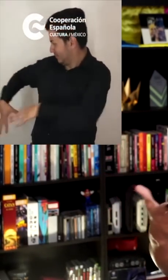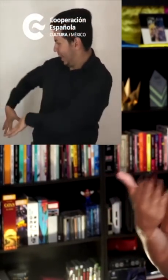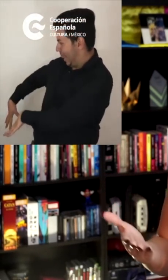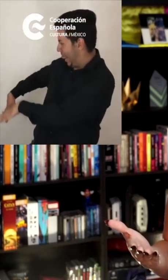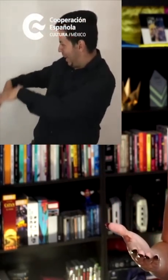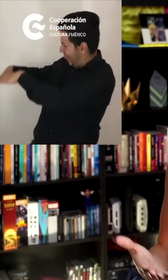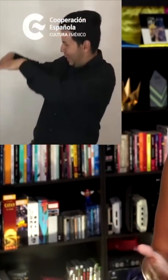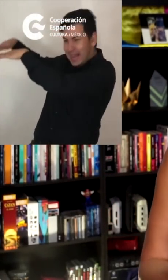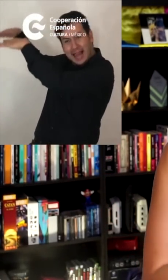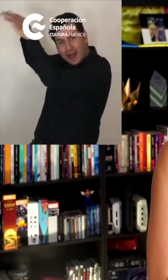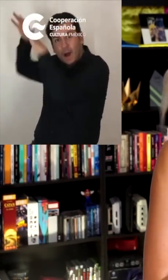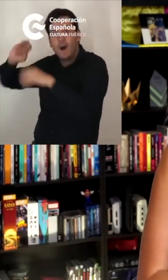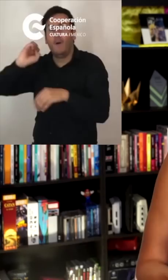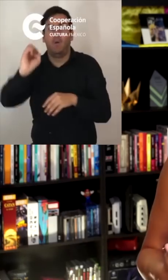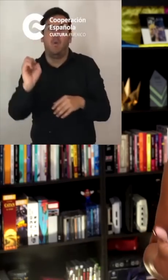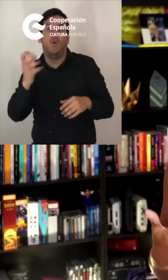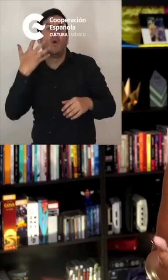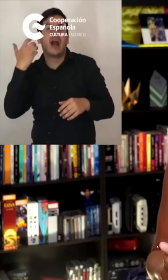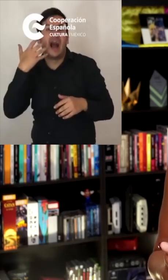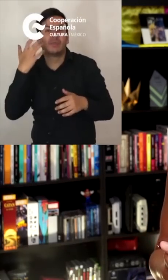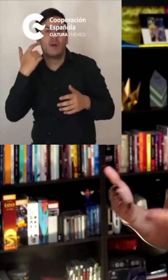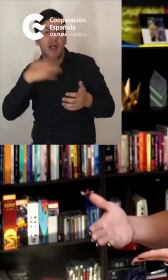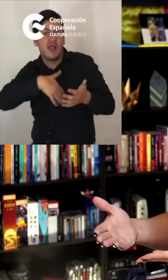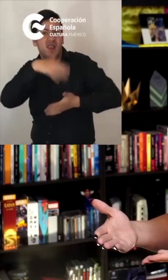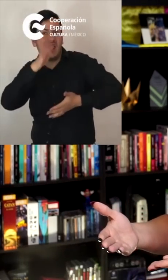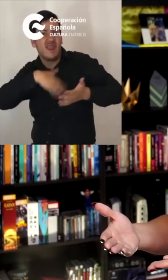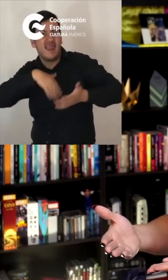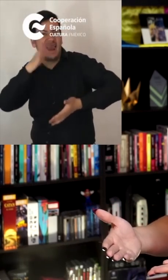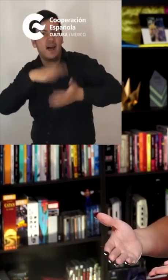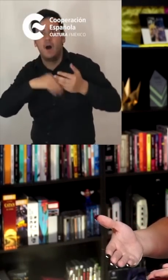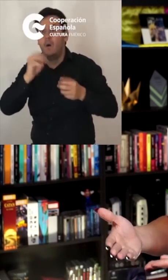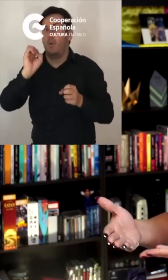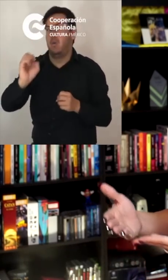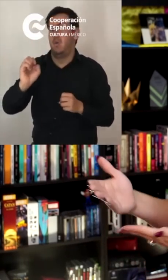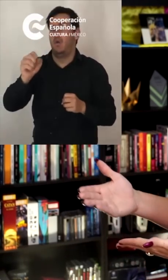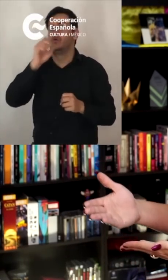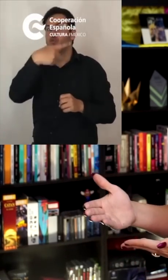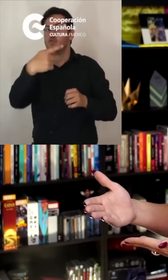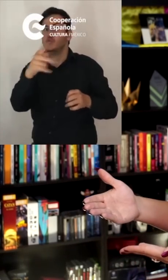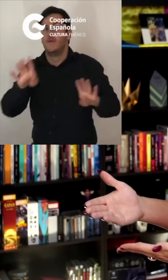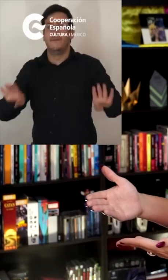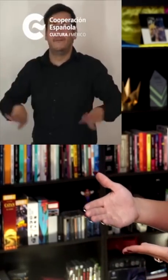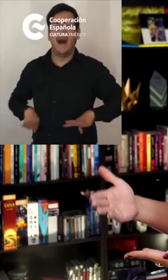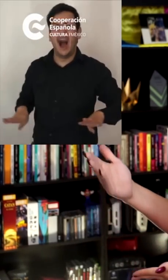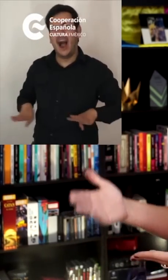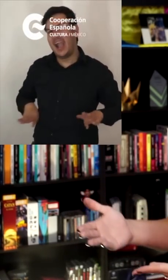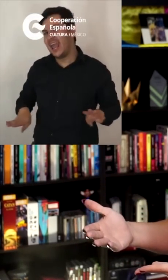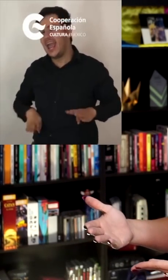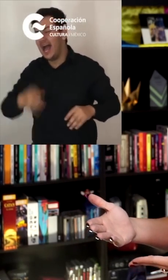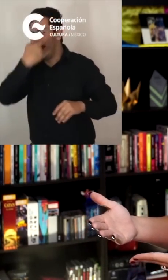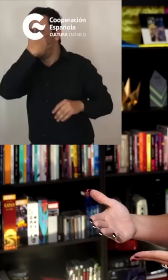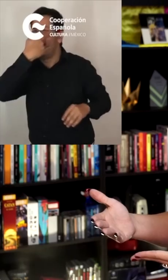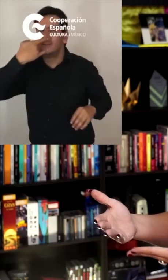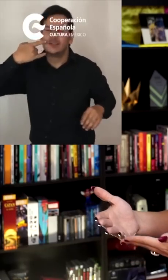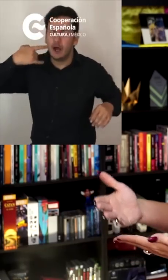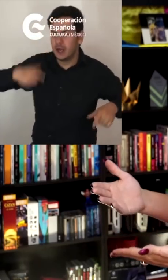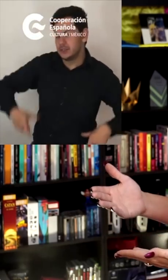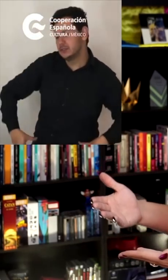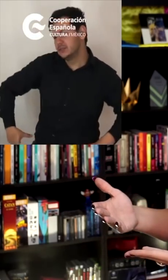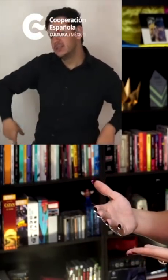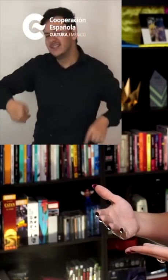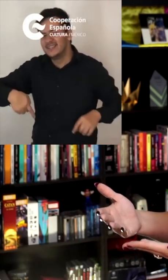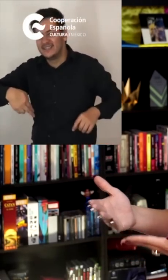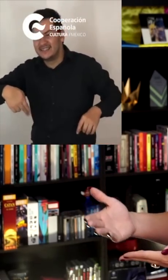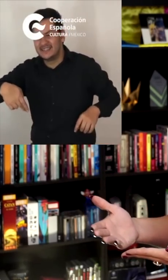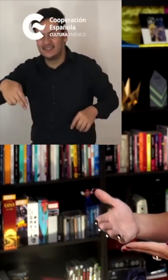organizar por algún motivo. O un gato lamiéndose donde no debería. O a su menos exitosa pareja ahí, sin pantalones. Quien se dio cuenta